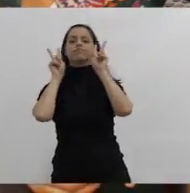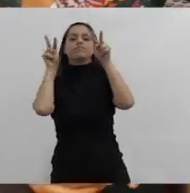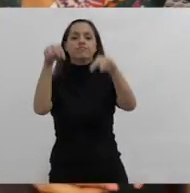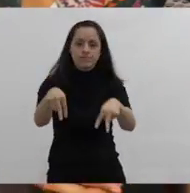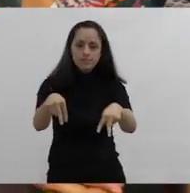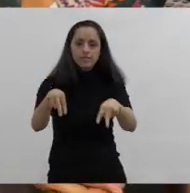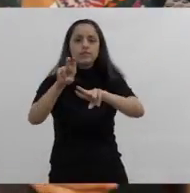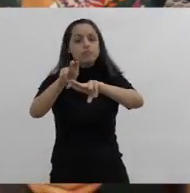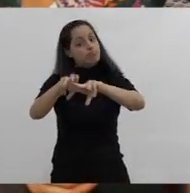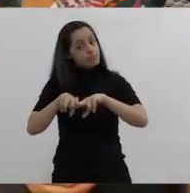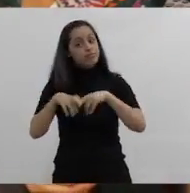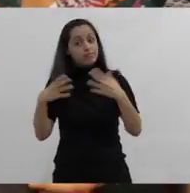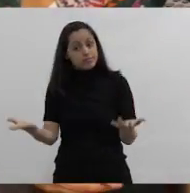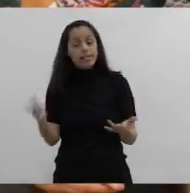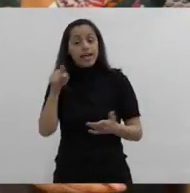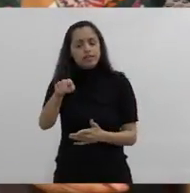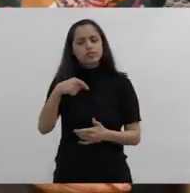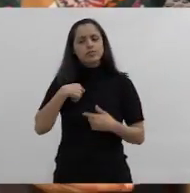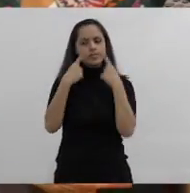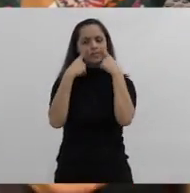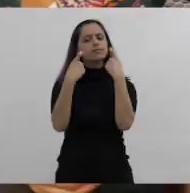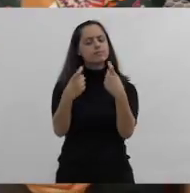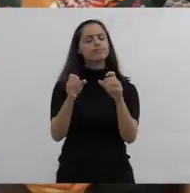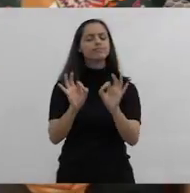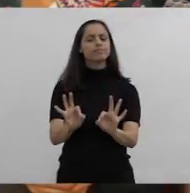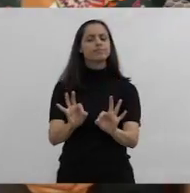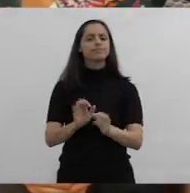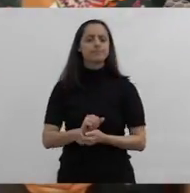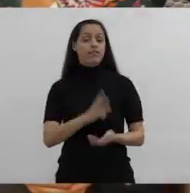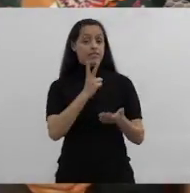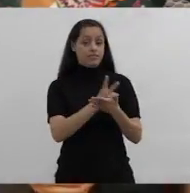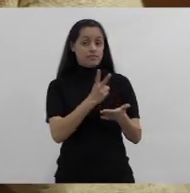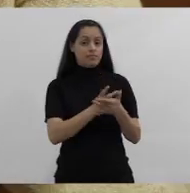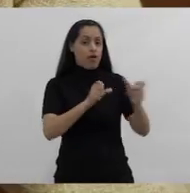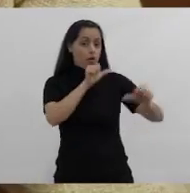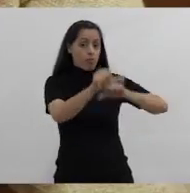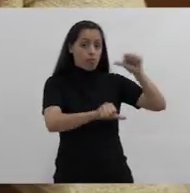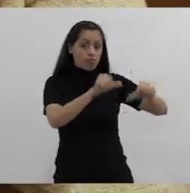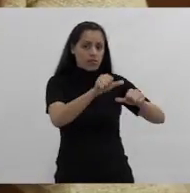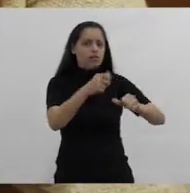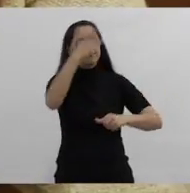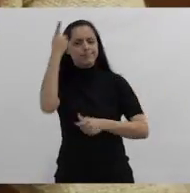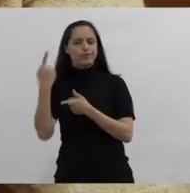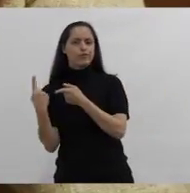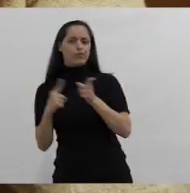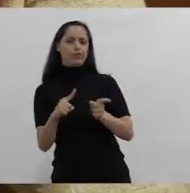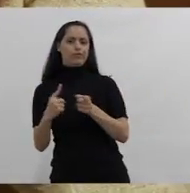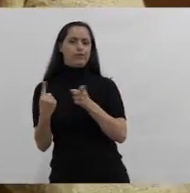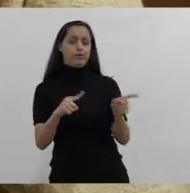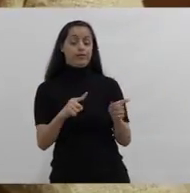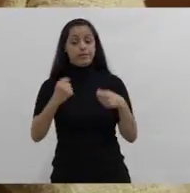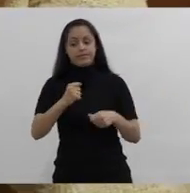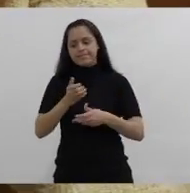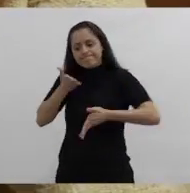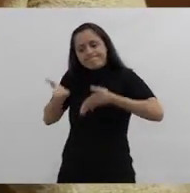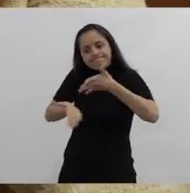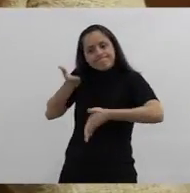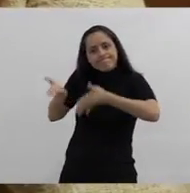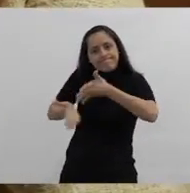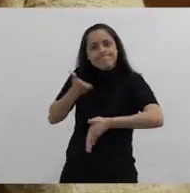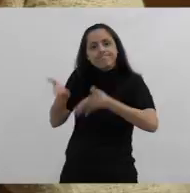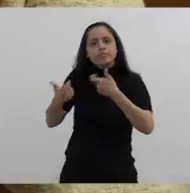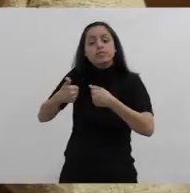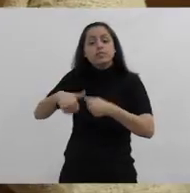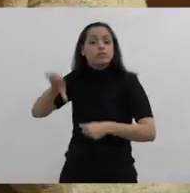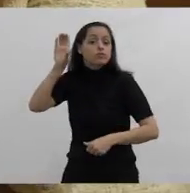vio y que no se está teniendo en cuenta. Y eso sí me llamó mucho la atención. No hay ningún cambio que no tenga resistencia y hay que trabajar